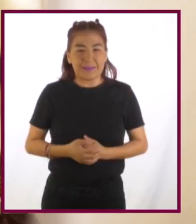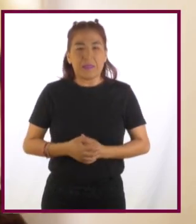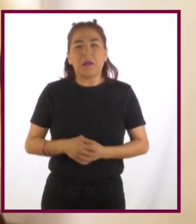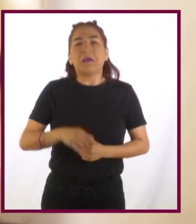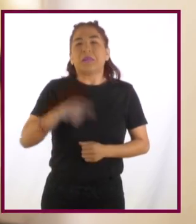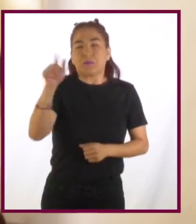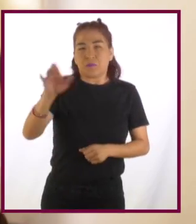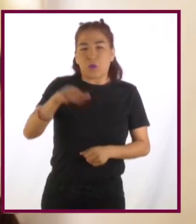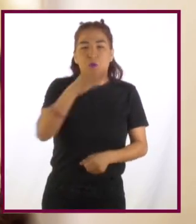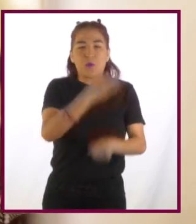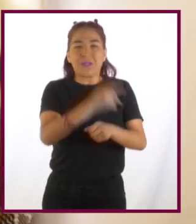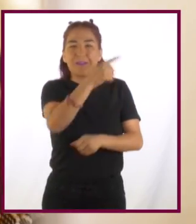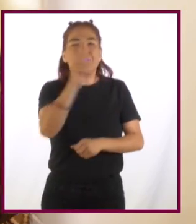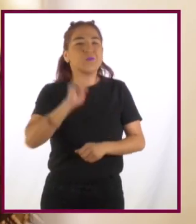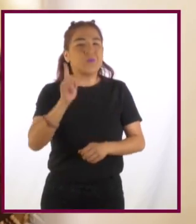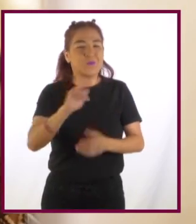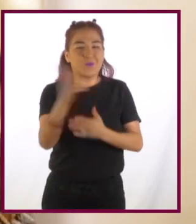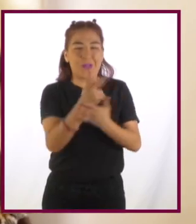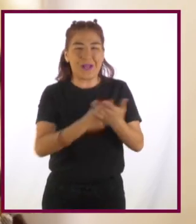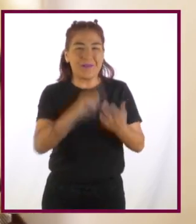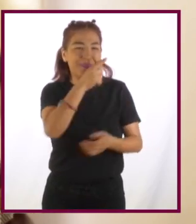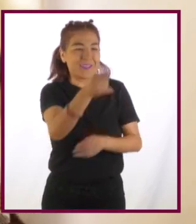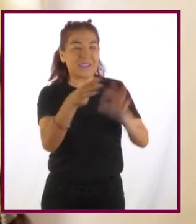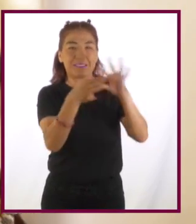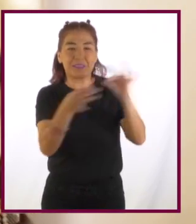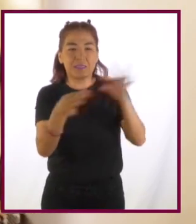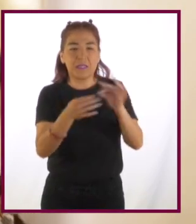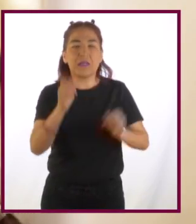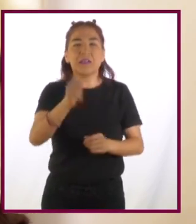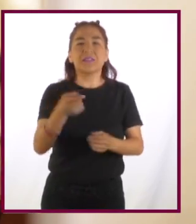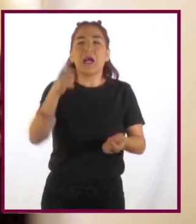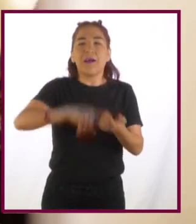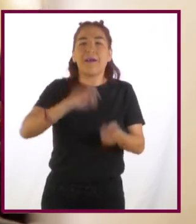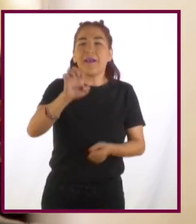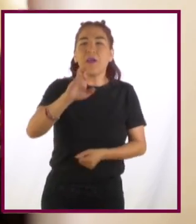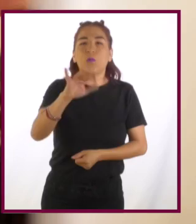aplicar. Fernando, en el programa Ditmara nos explicó